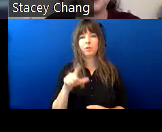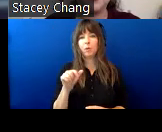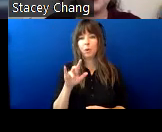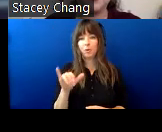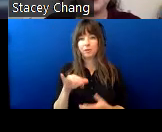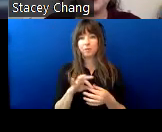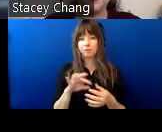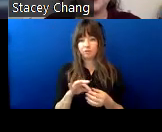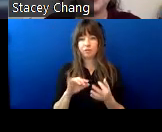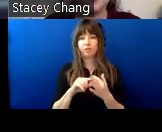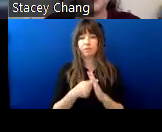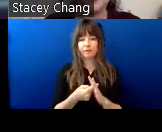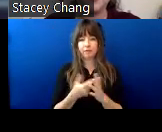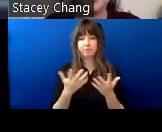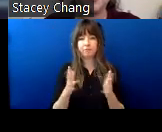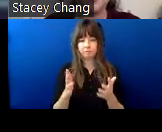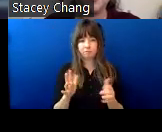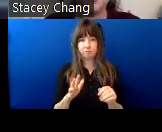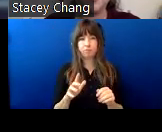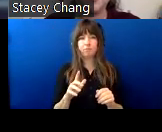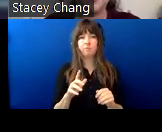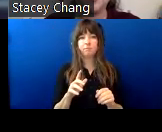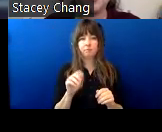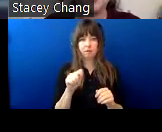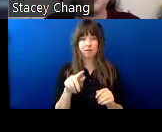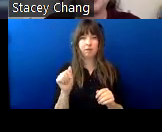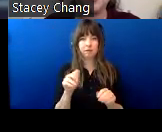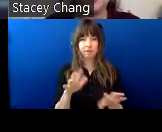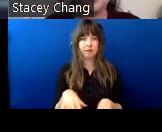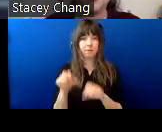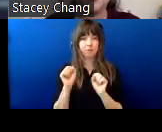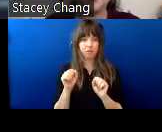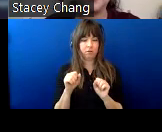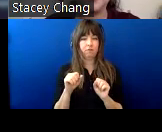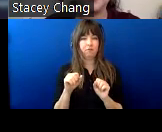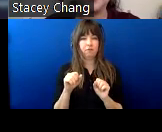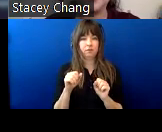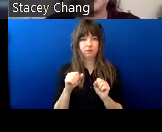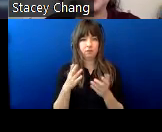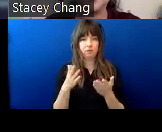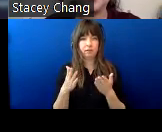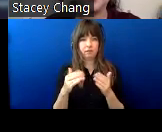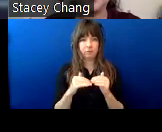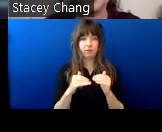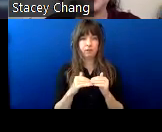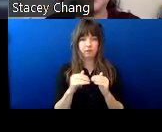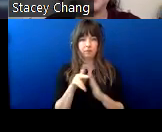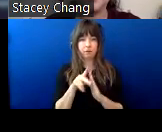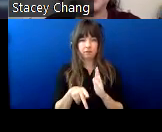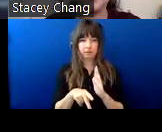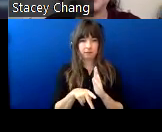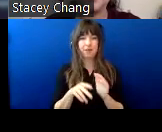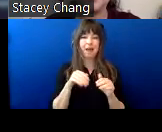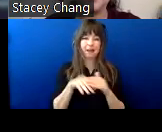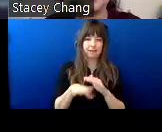Como dijo Lori al comienzo, la adopción de los servicios de acceso y la póliza y está